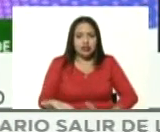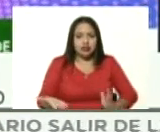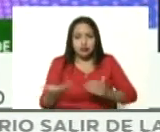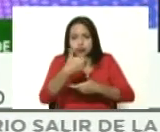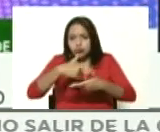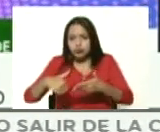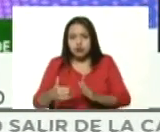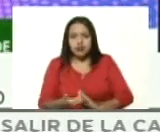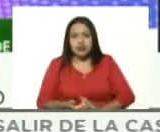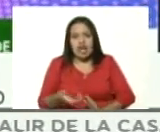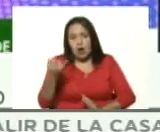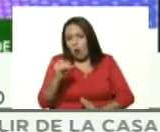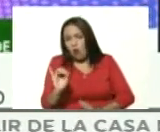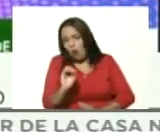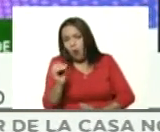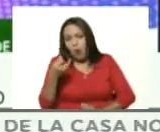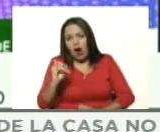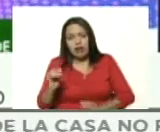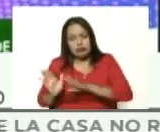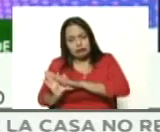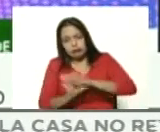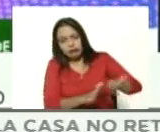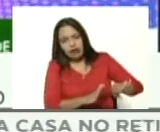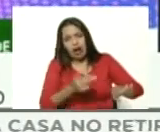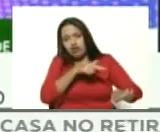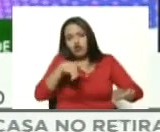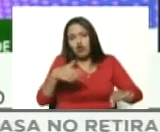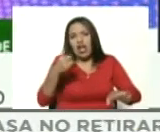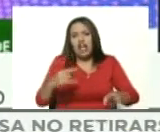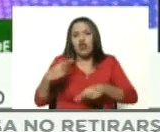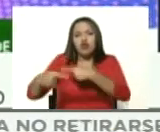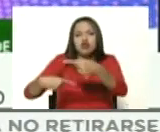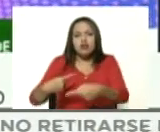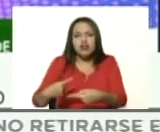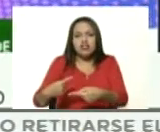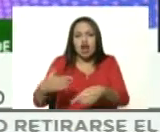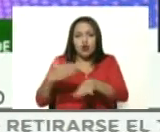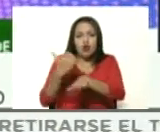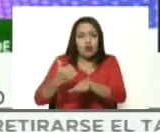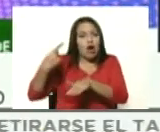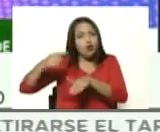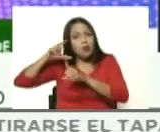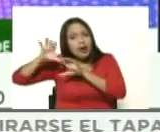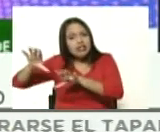han puesto de un lado, cuando somos las víctimas principales del cambio climático.